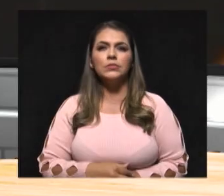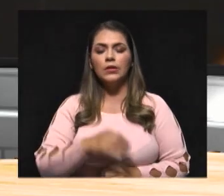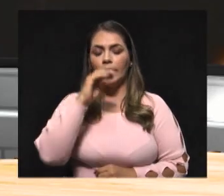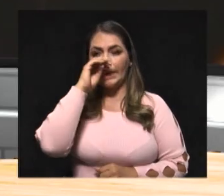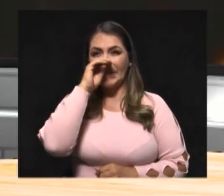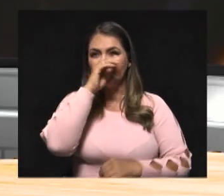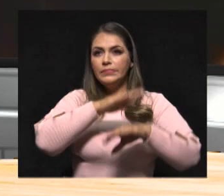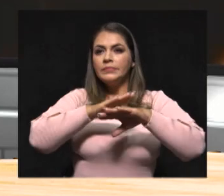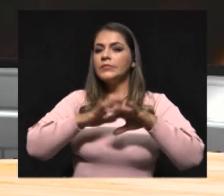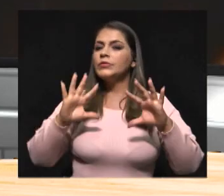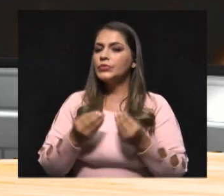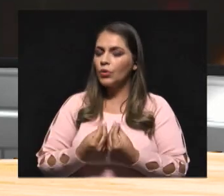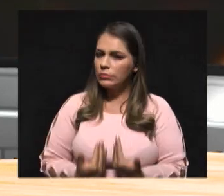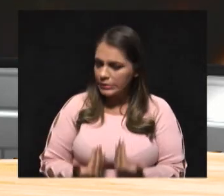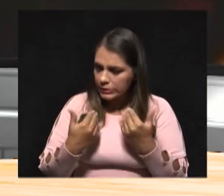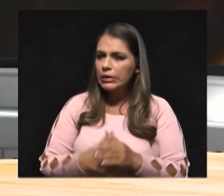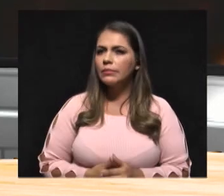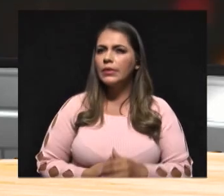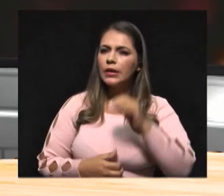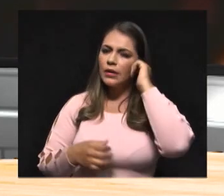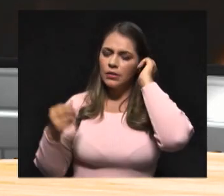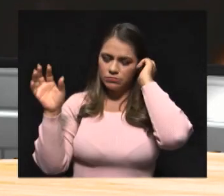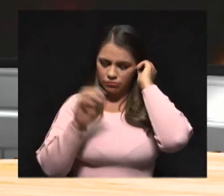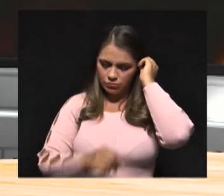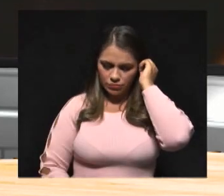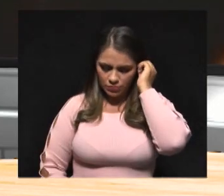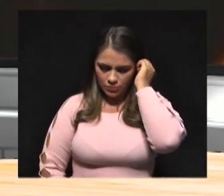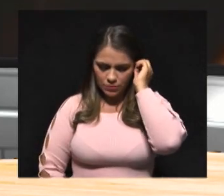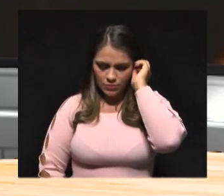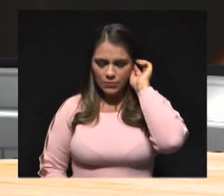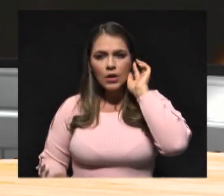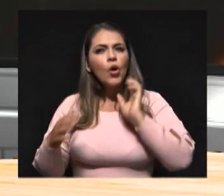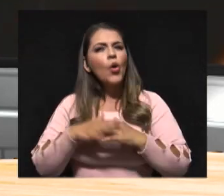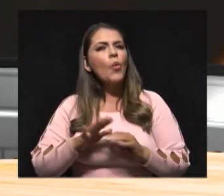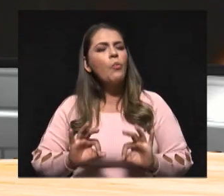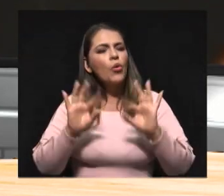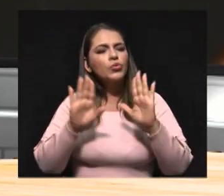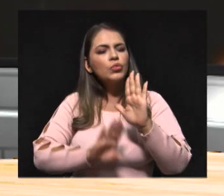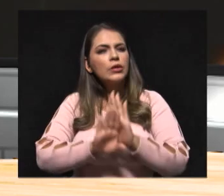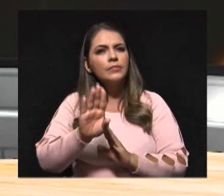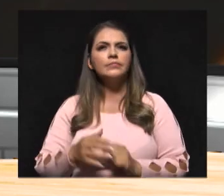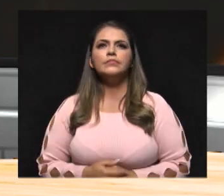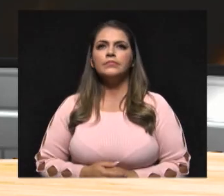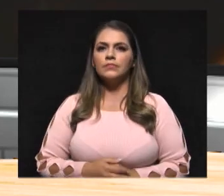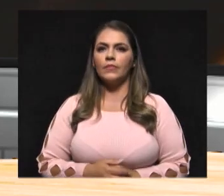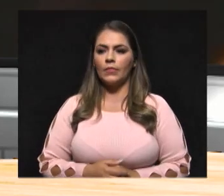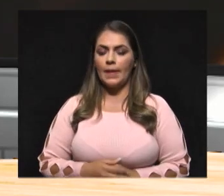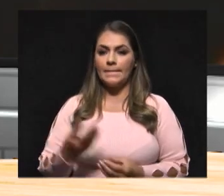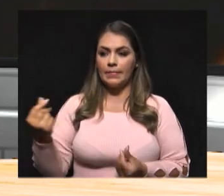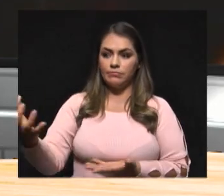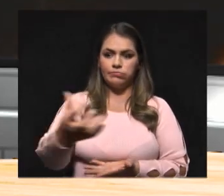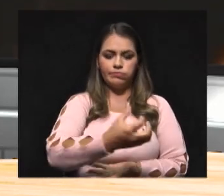visión del resultado cuando realmente nos damos cuenta valoramos la posibilidad de crecimiento del producto interno bruto